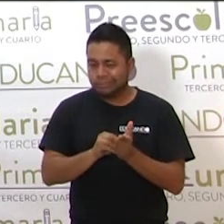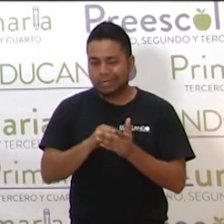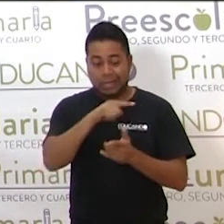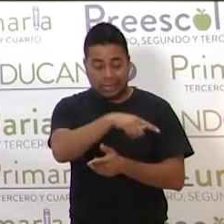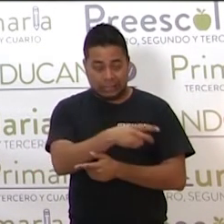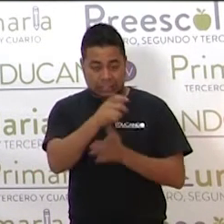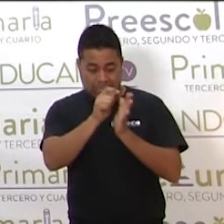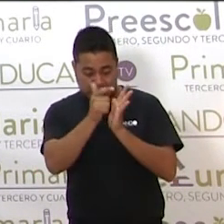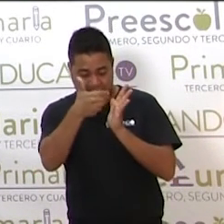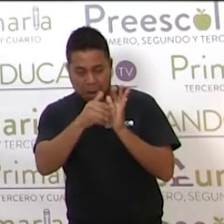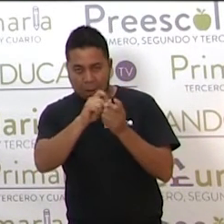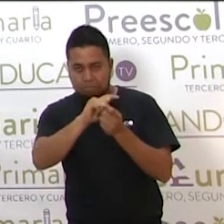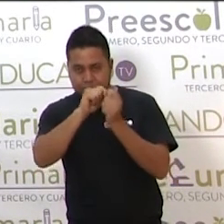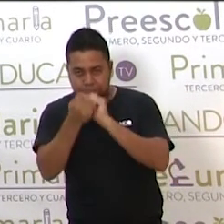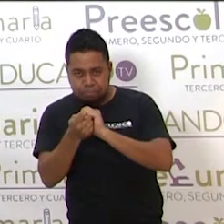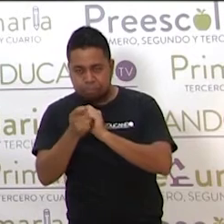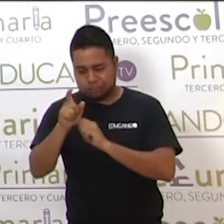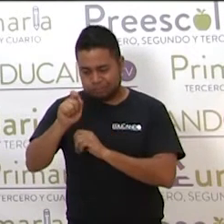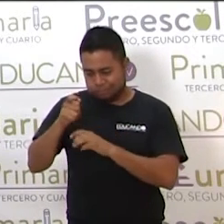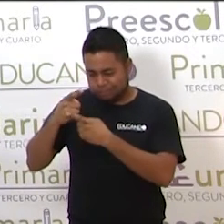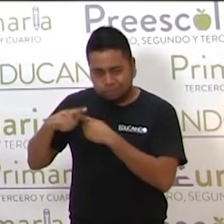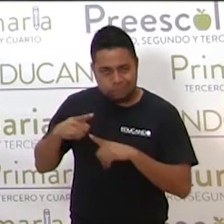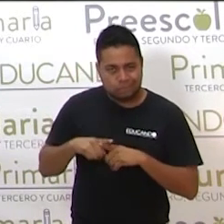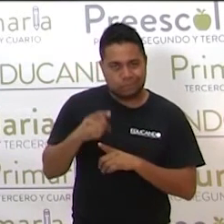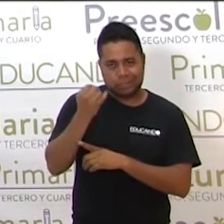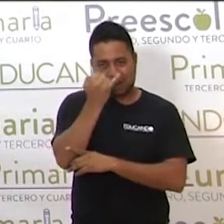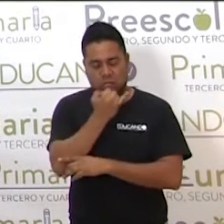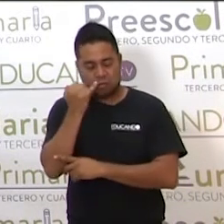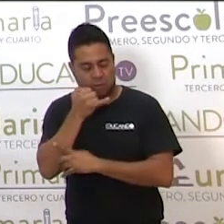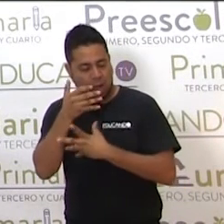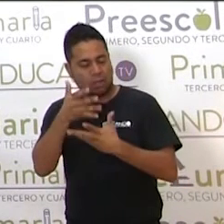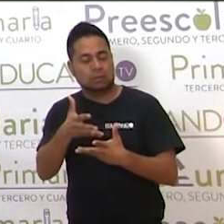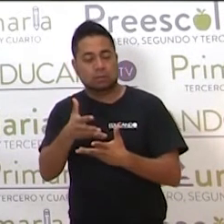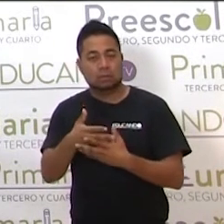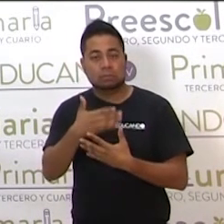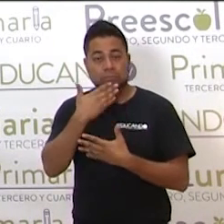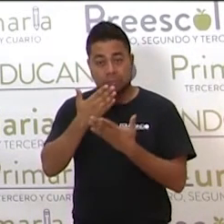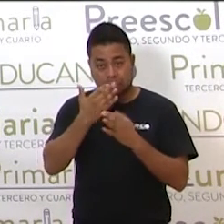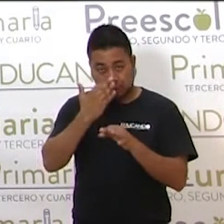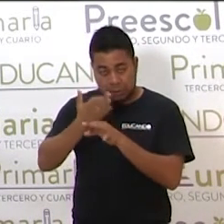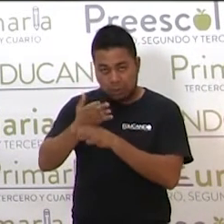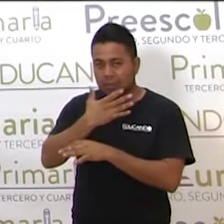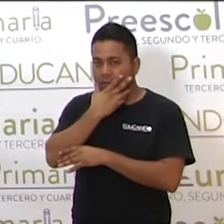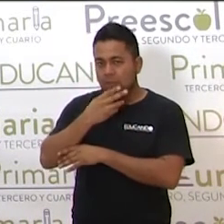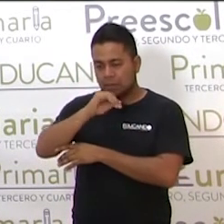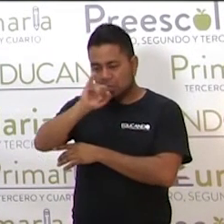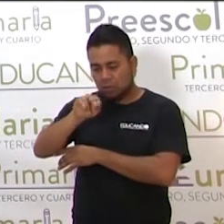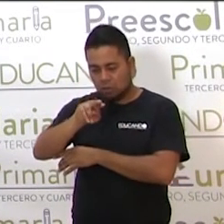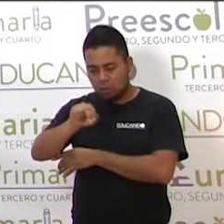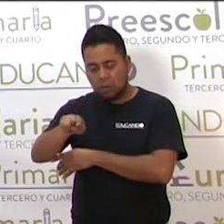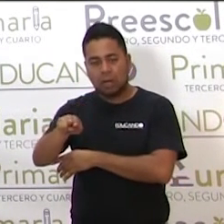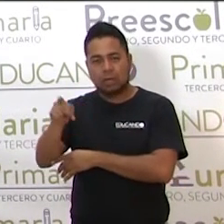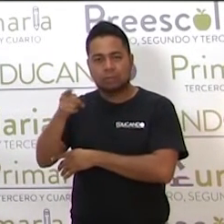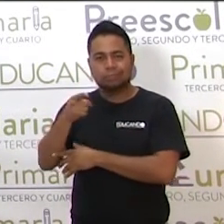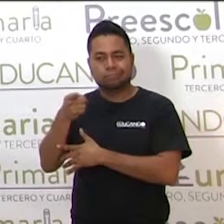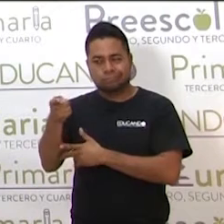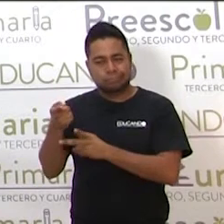sugiero que lean este libro. Y además ahorita Juan Rulfo nos va a dar pie para que